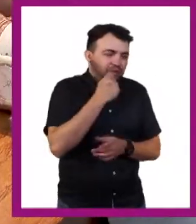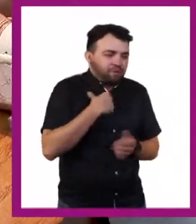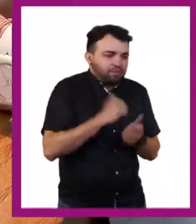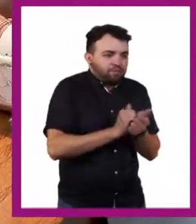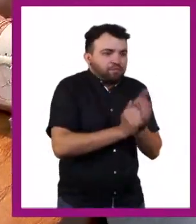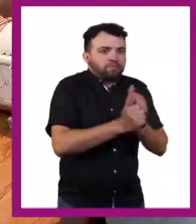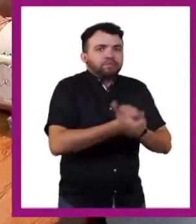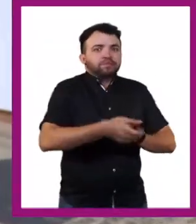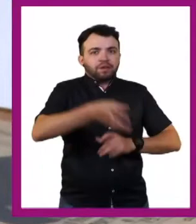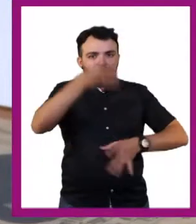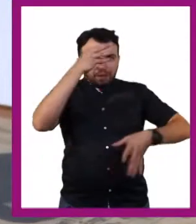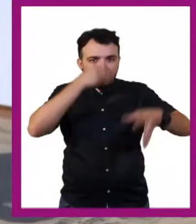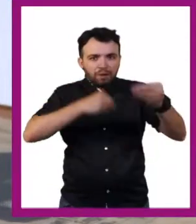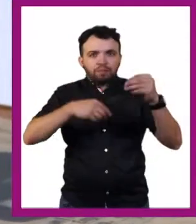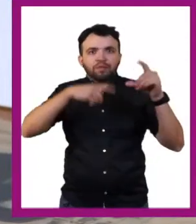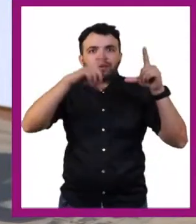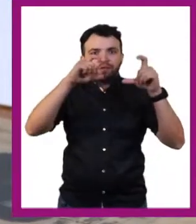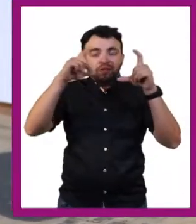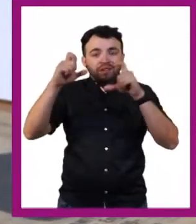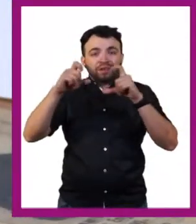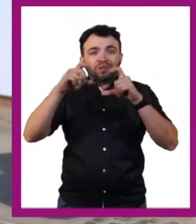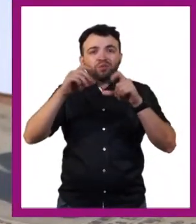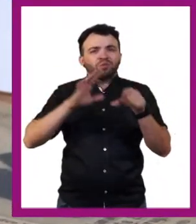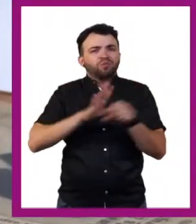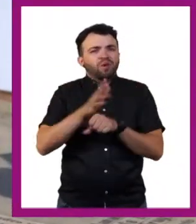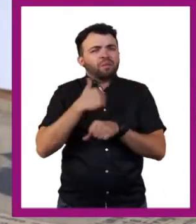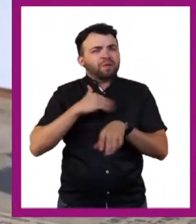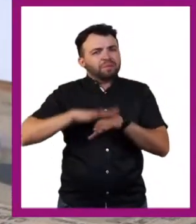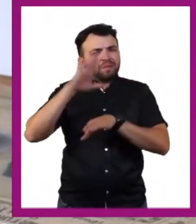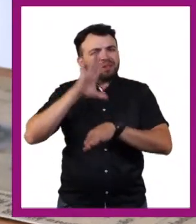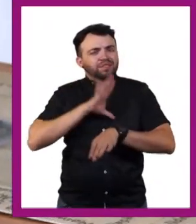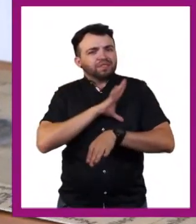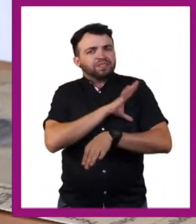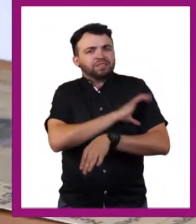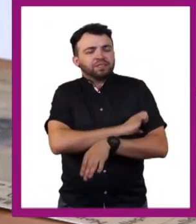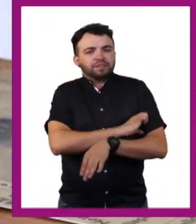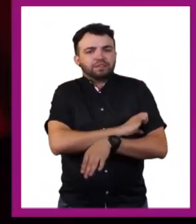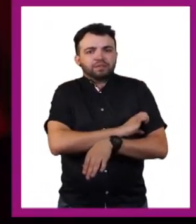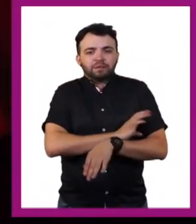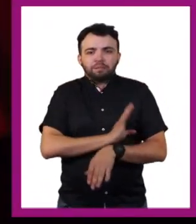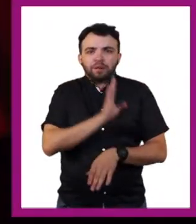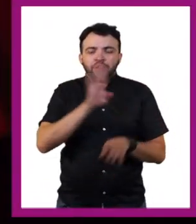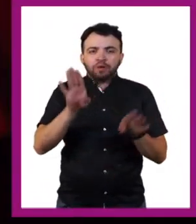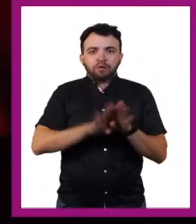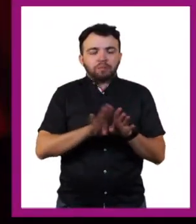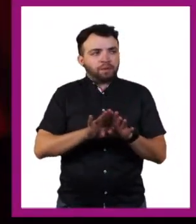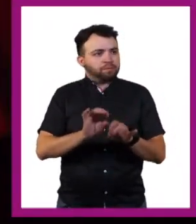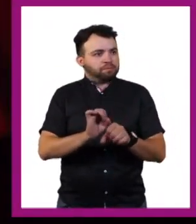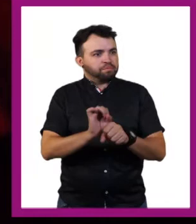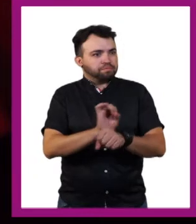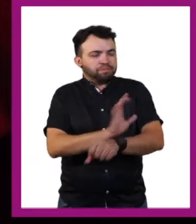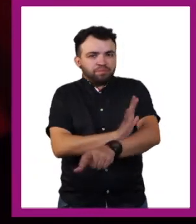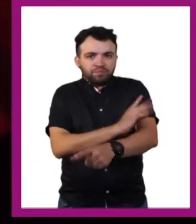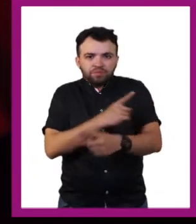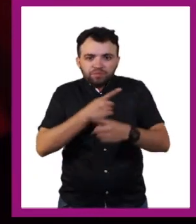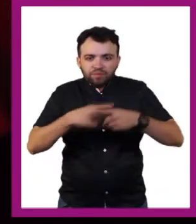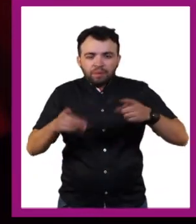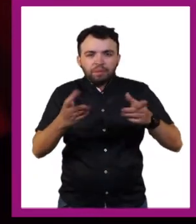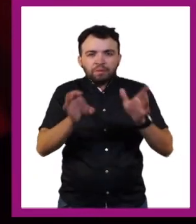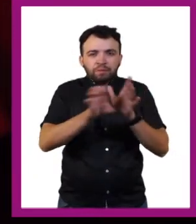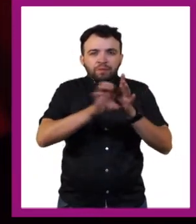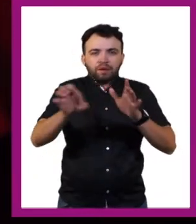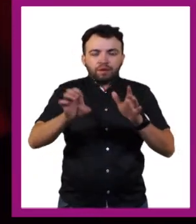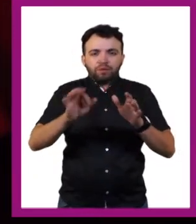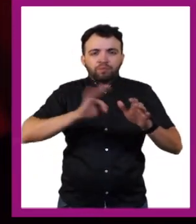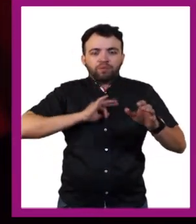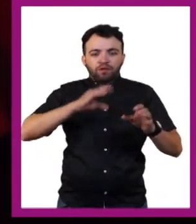a mí lo que me empezó a encantar era como la magia que tiene la fotografía, ¿no? De que metes una foto al revelador y